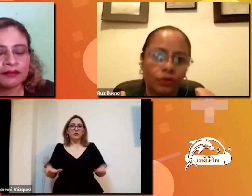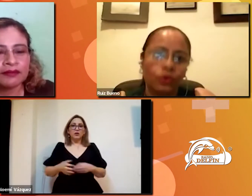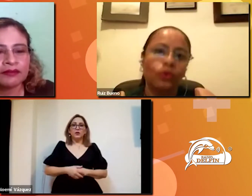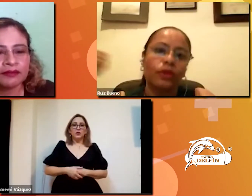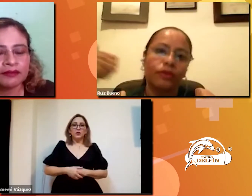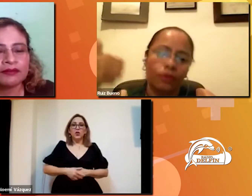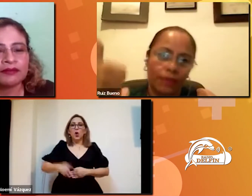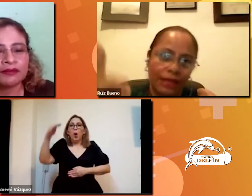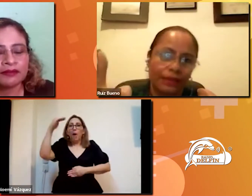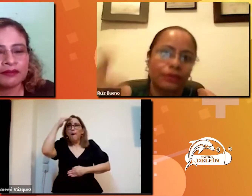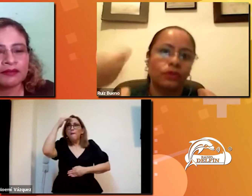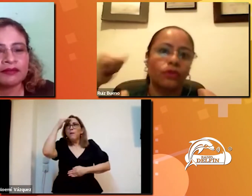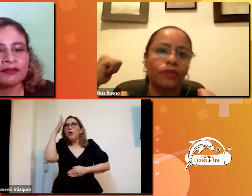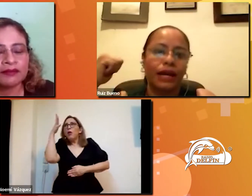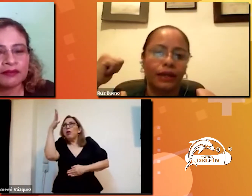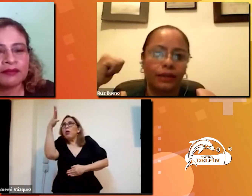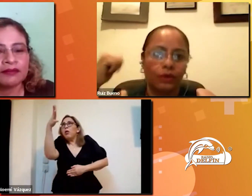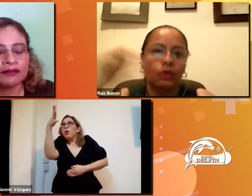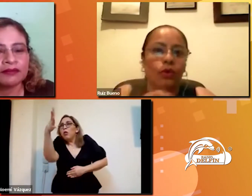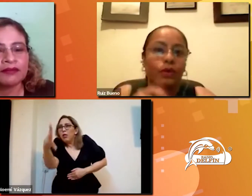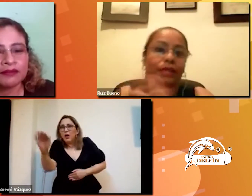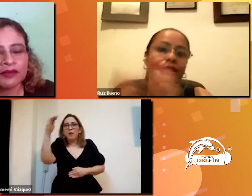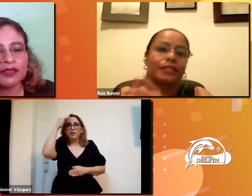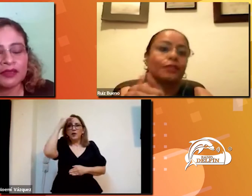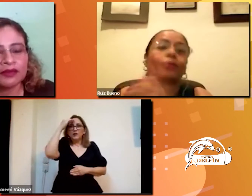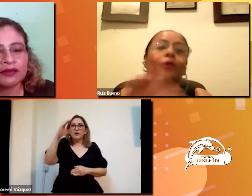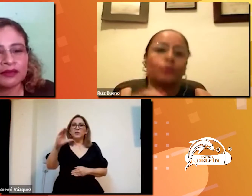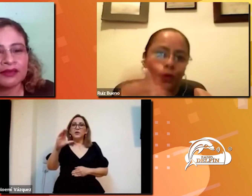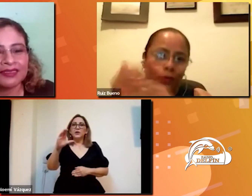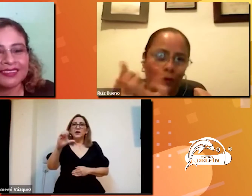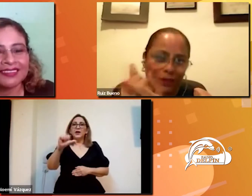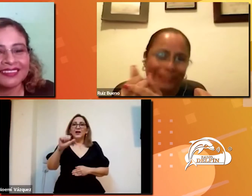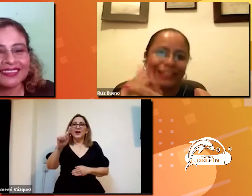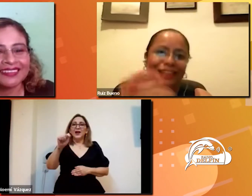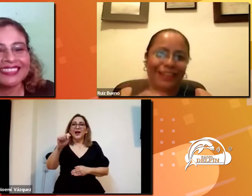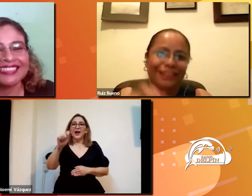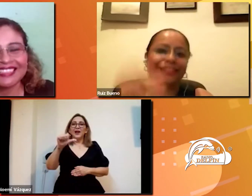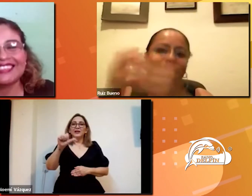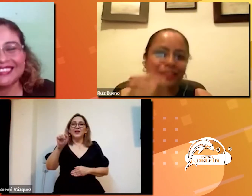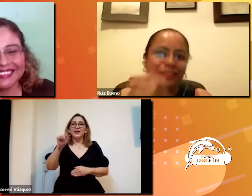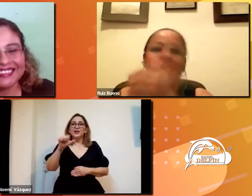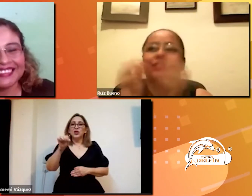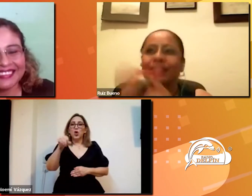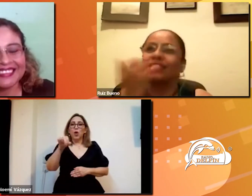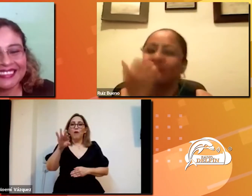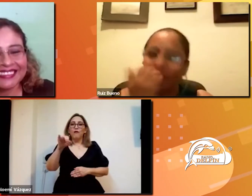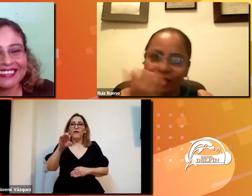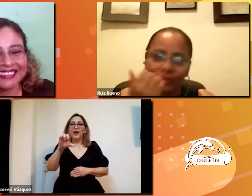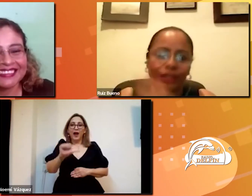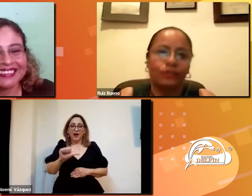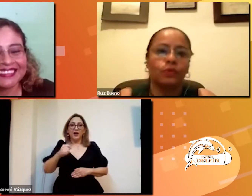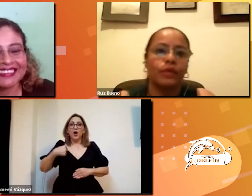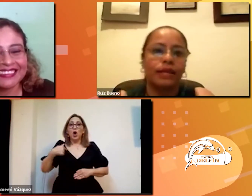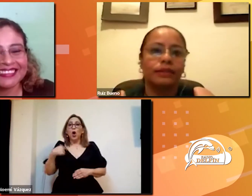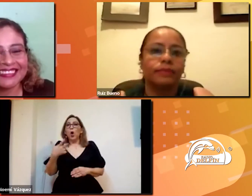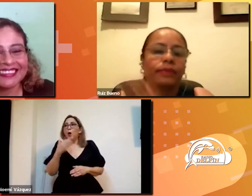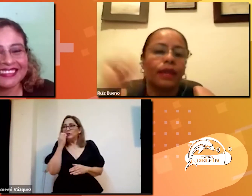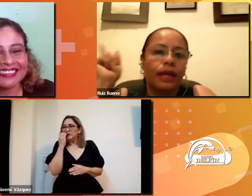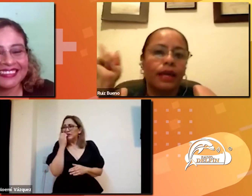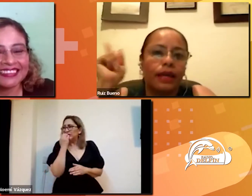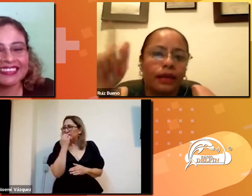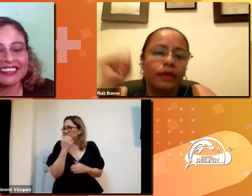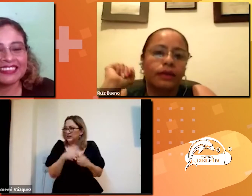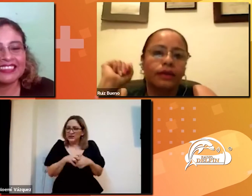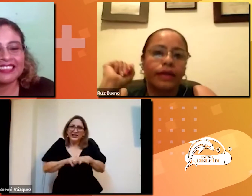piensan a futuro de forma catastrófica, ¿no? O que dicen, somos los preocupones, ¿no? Nos estamos tronando, mordiendo las uñas.